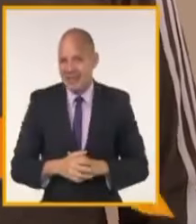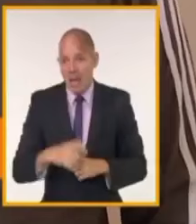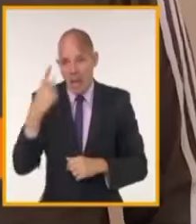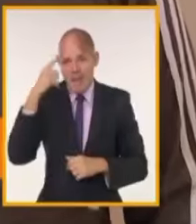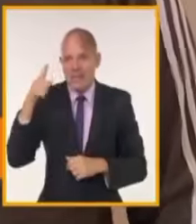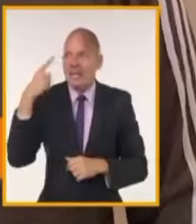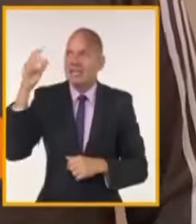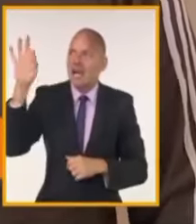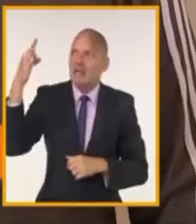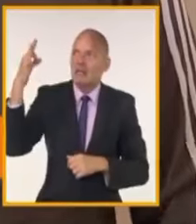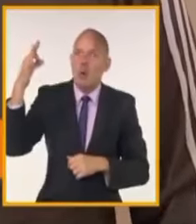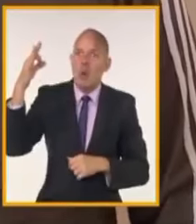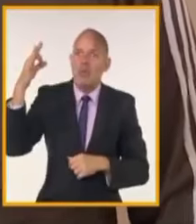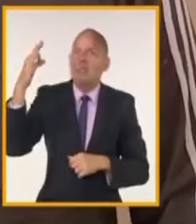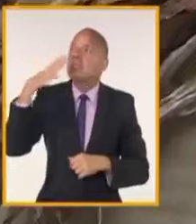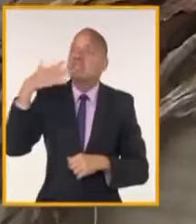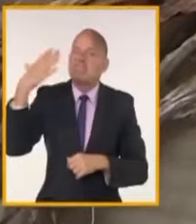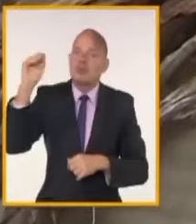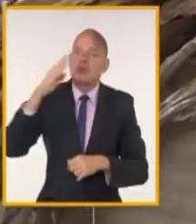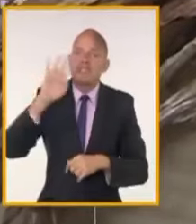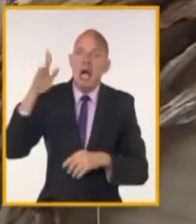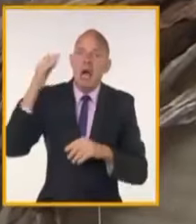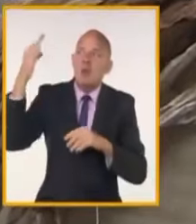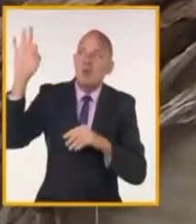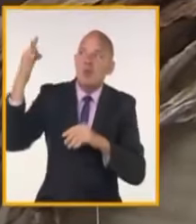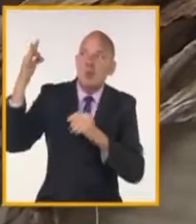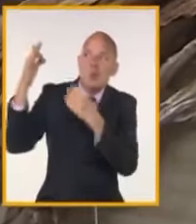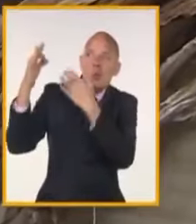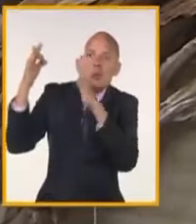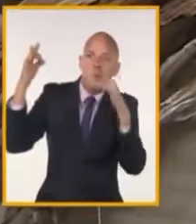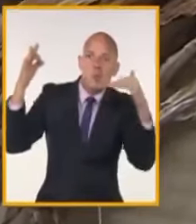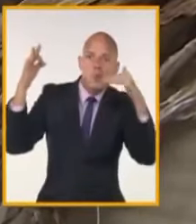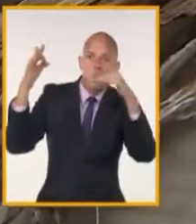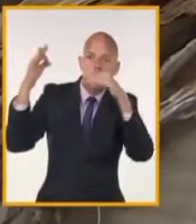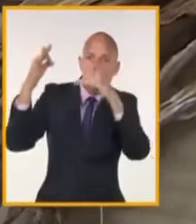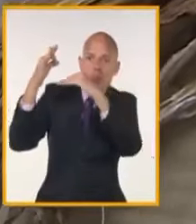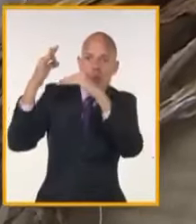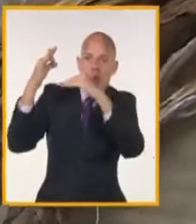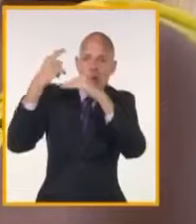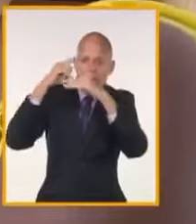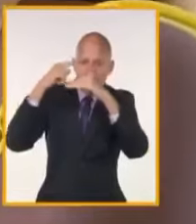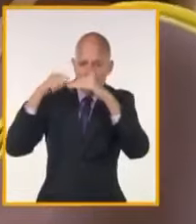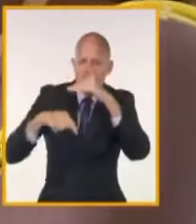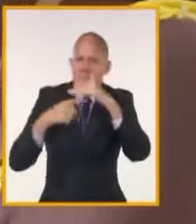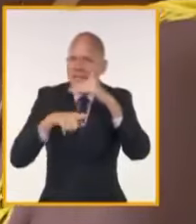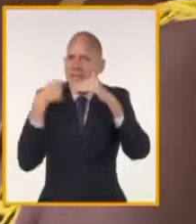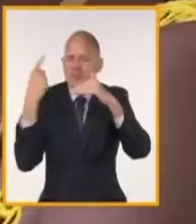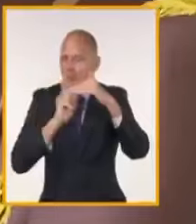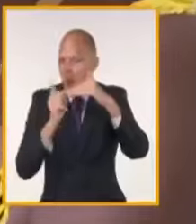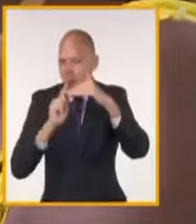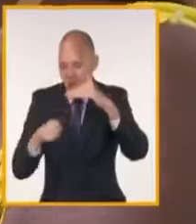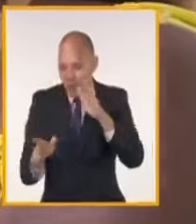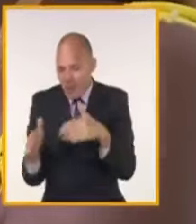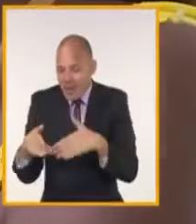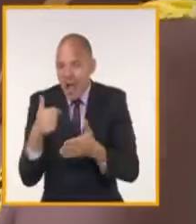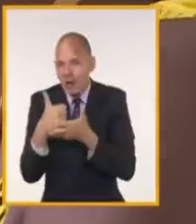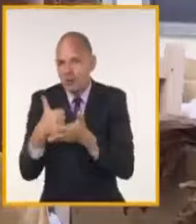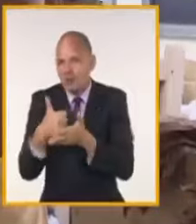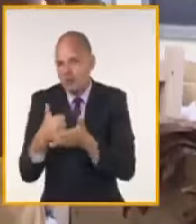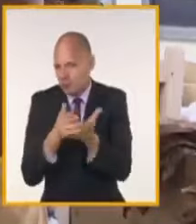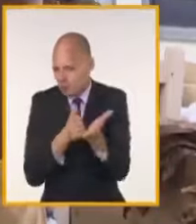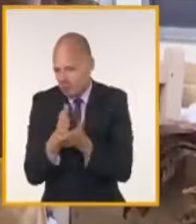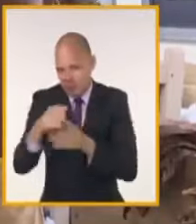ningún equipo aquí en la escogida el proyecto con respaldo del buró Nacional de la anat el grupo